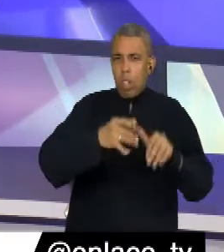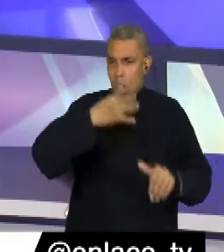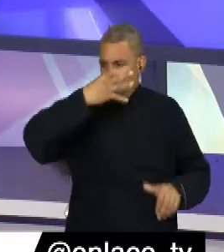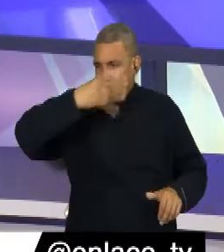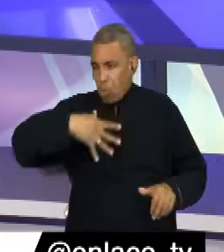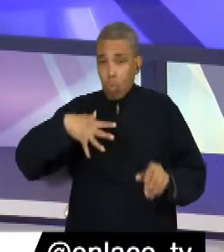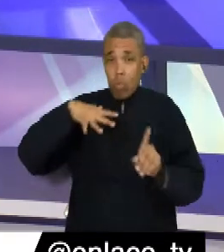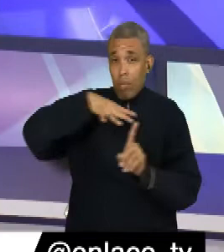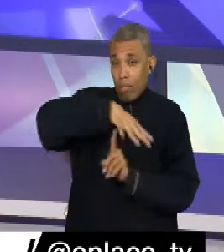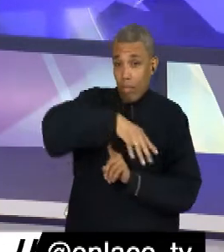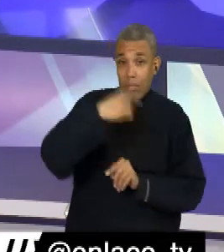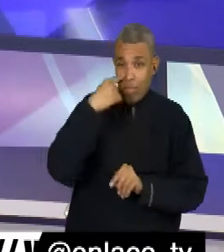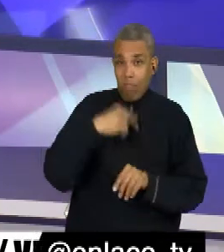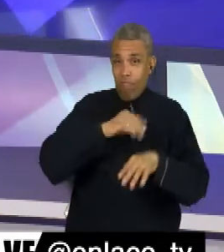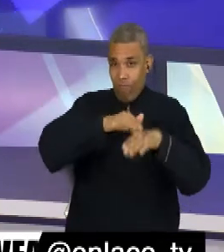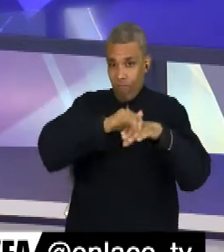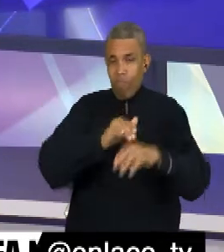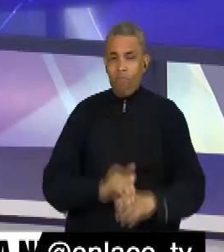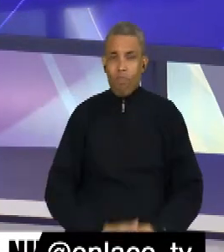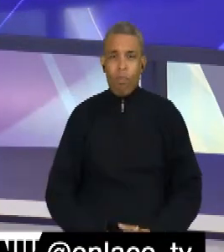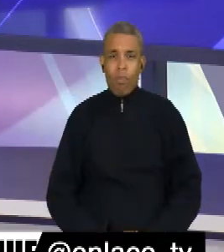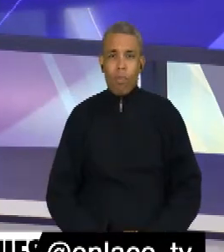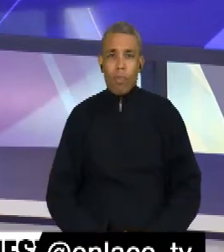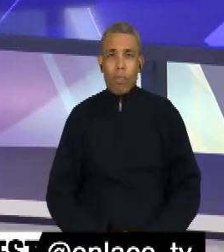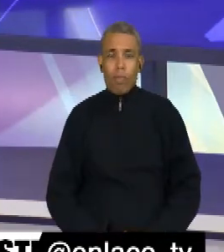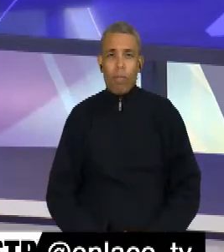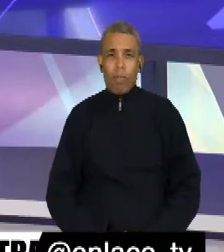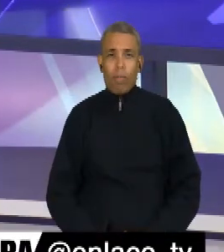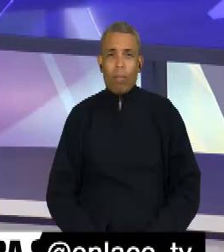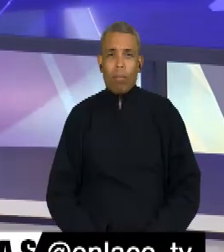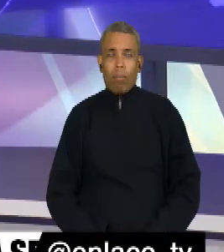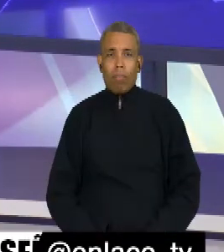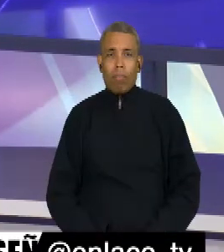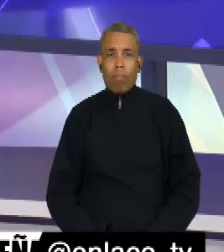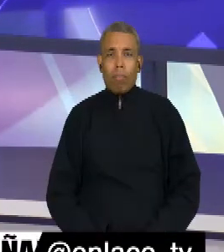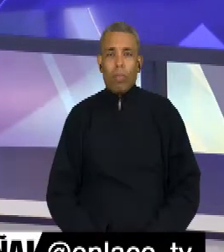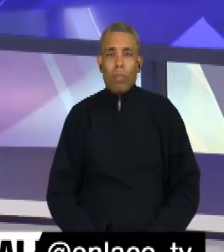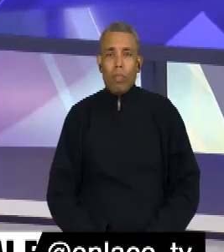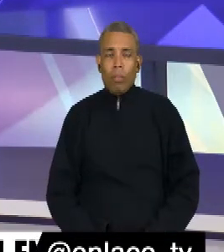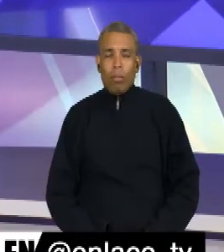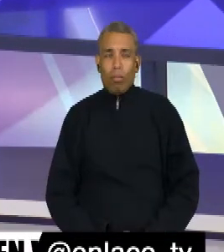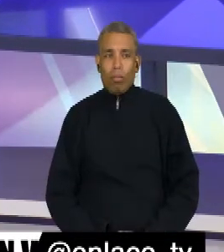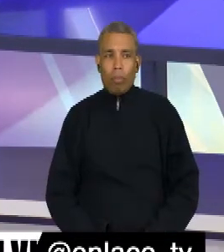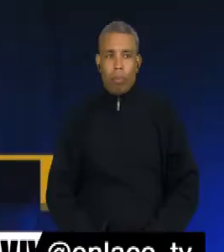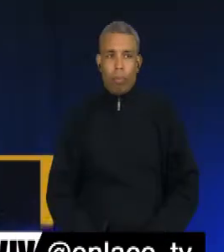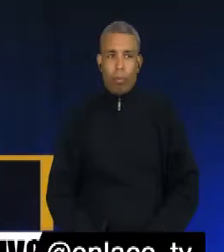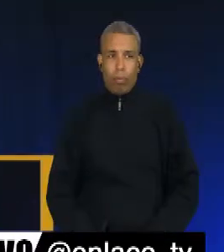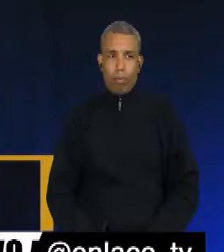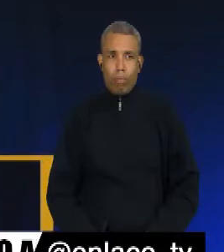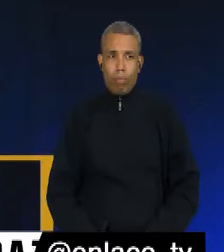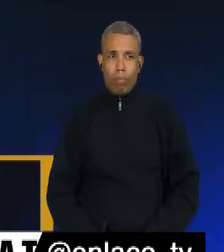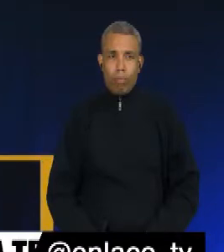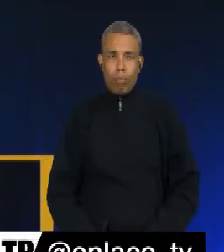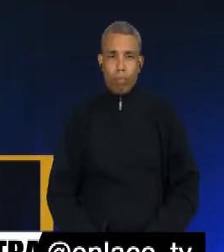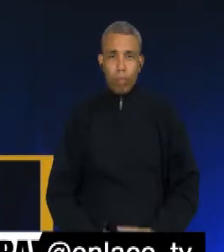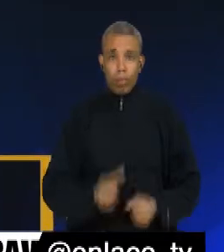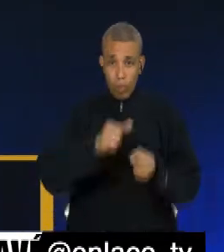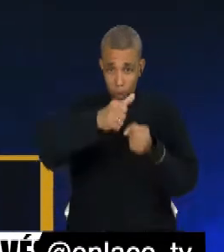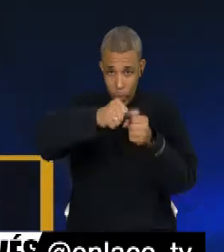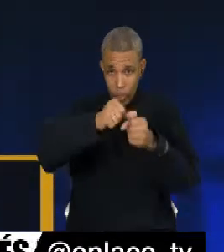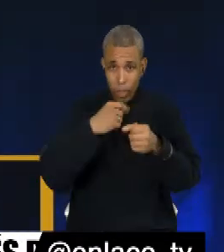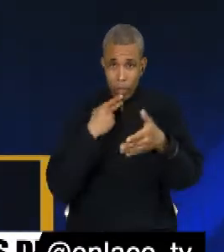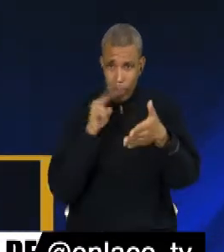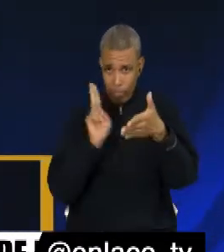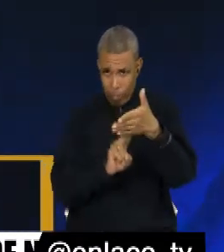el suministro de agua potable a por lo menos 200.000 habitantes del casco urbano de Barranca Bermeja. En comunicado de prensa en las últimas